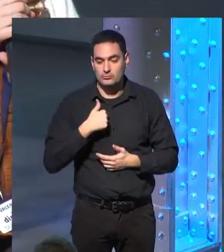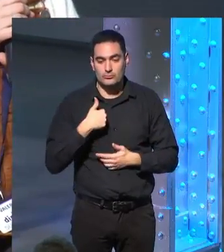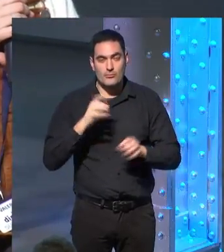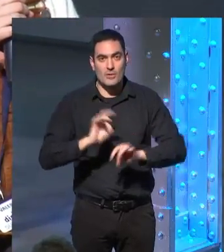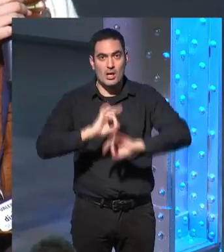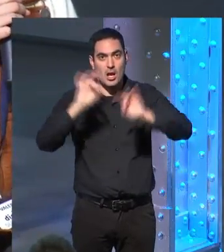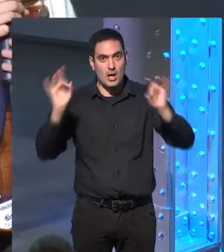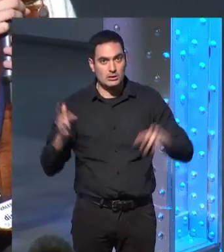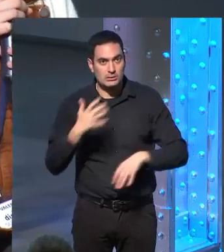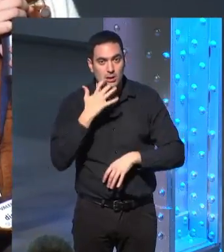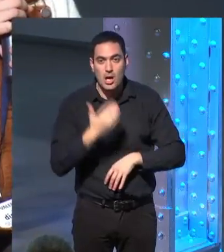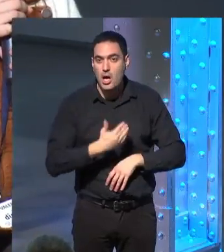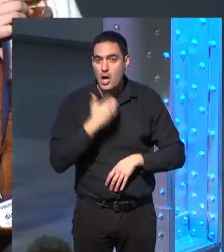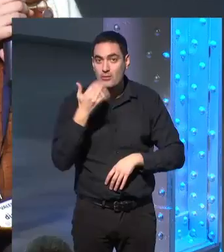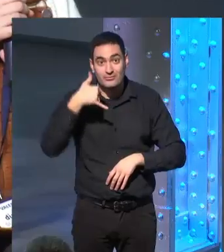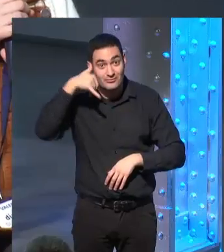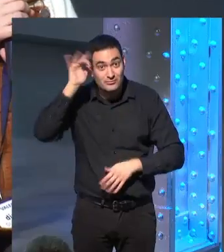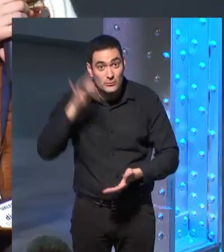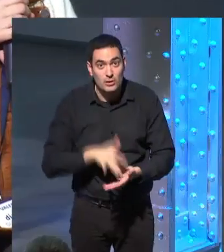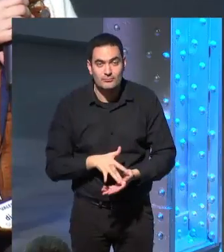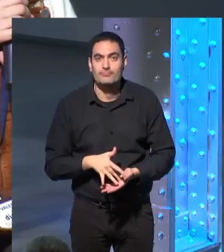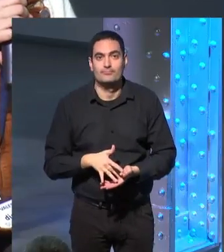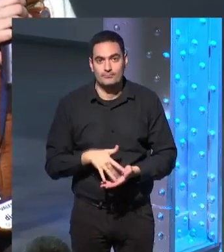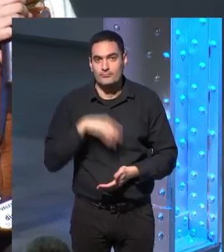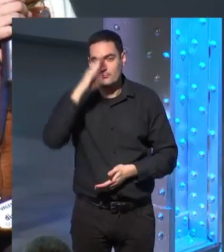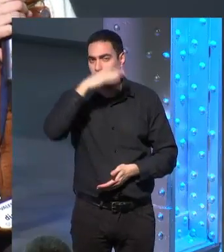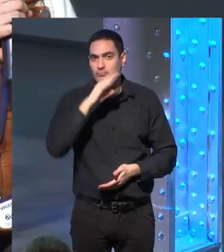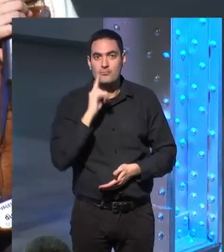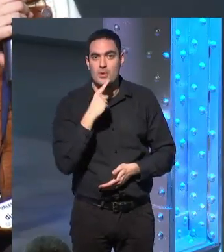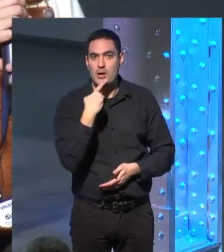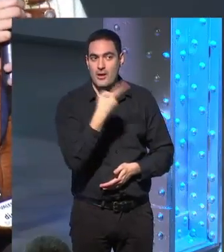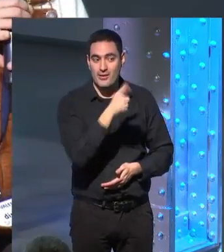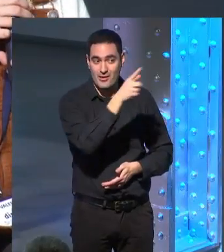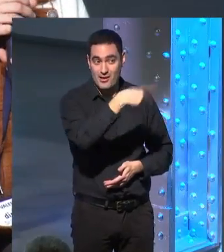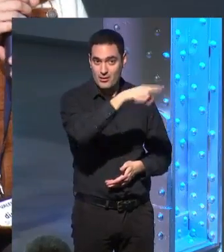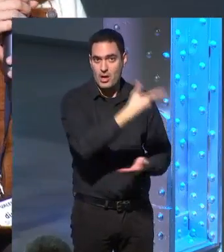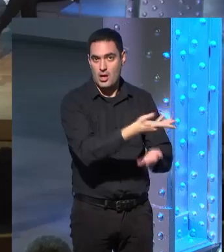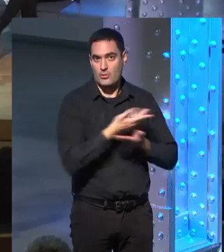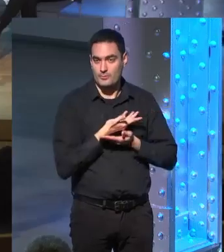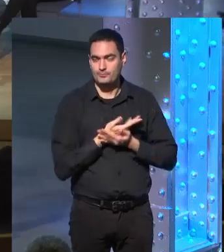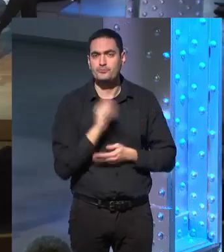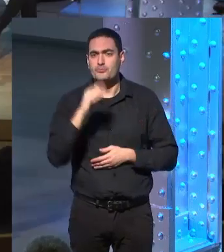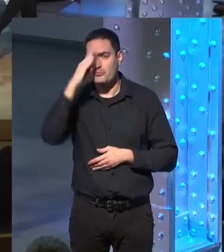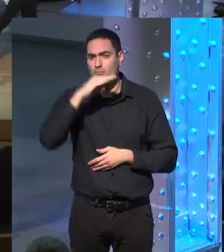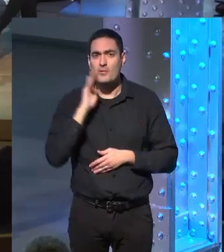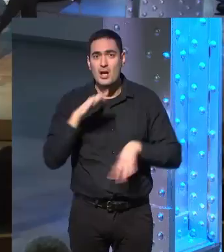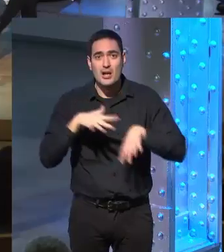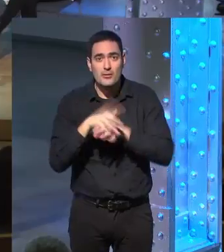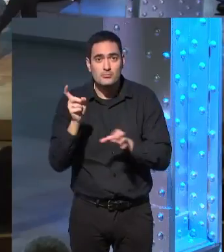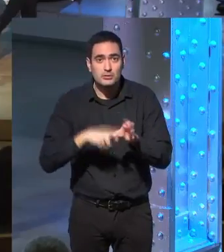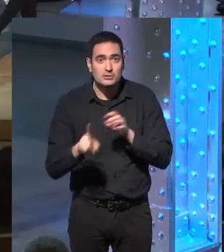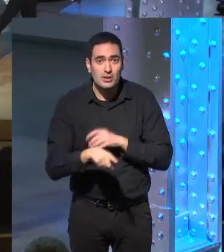que si me pasa algo, pues que tengo que decírselos y ellos me ayudan. ¿Ellos están en redes, perdona?